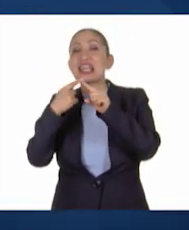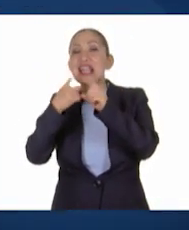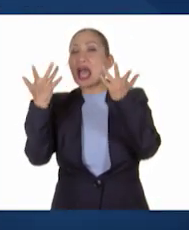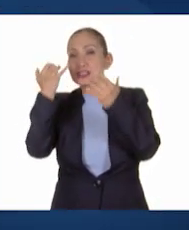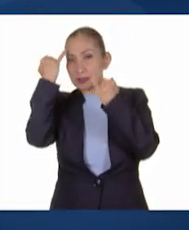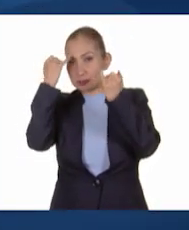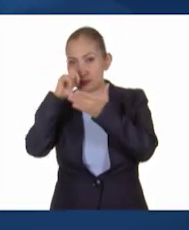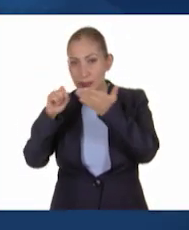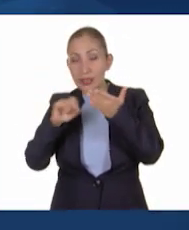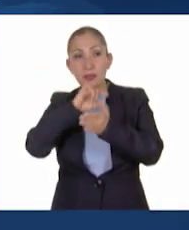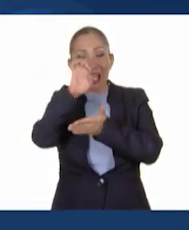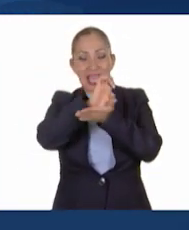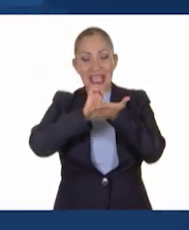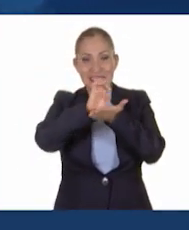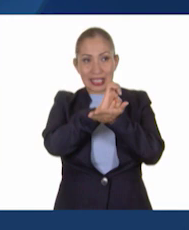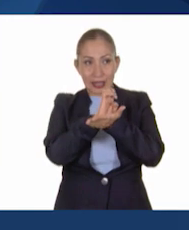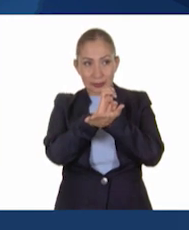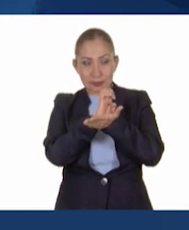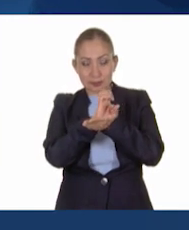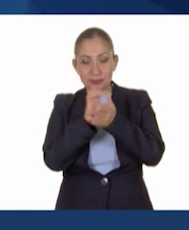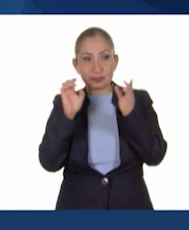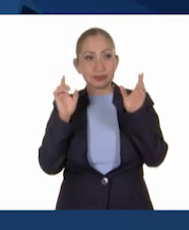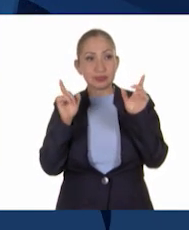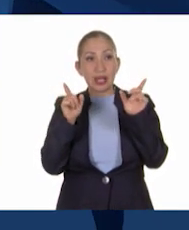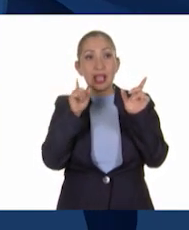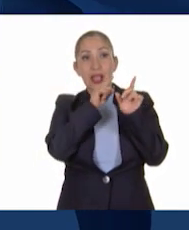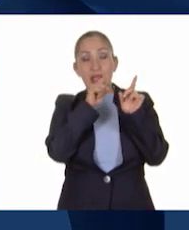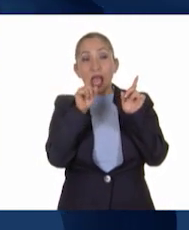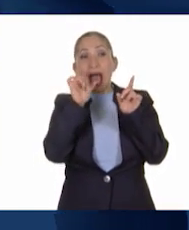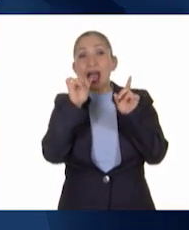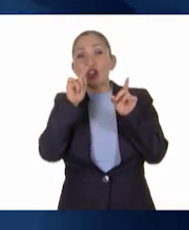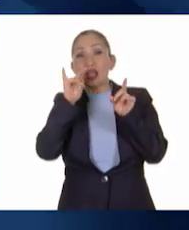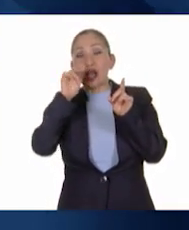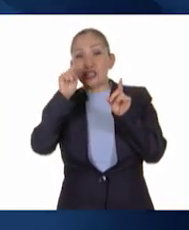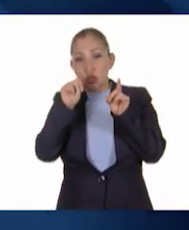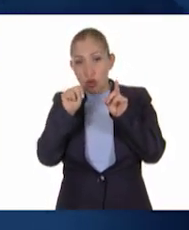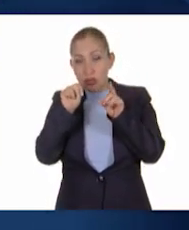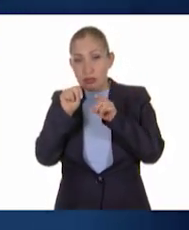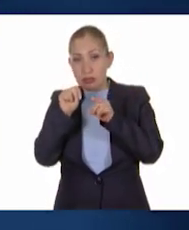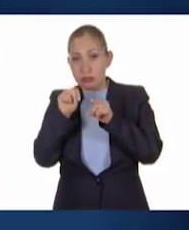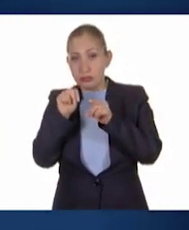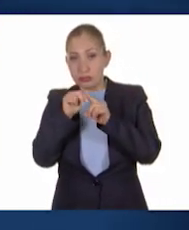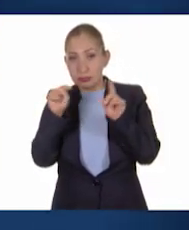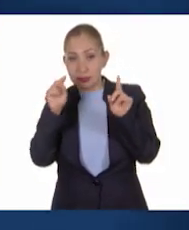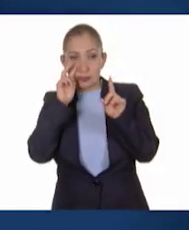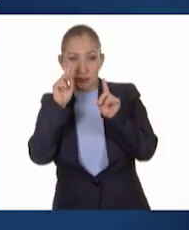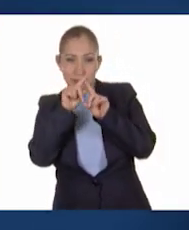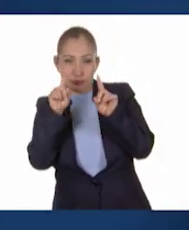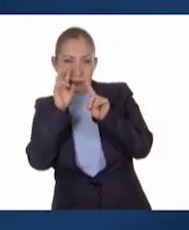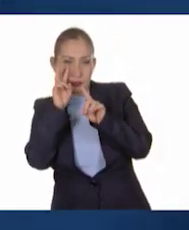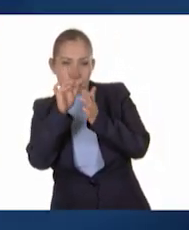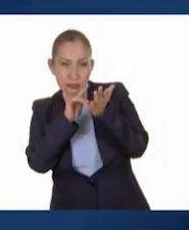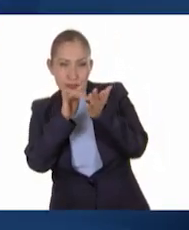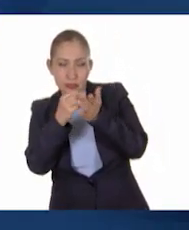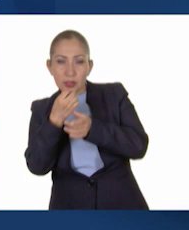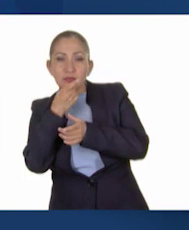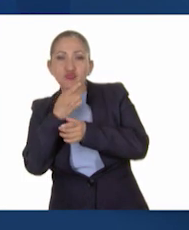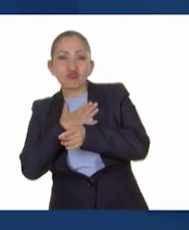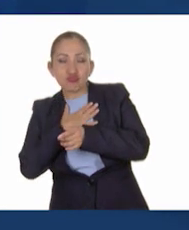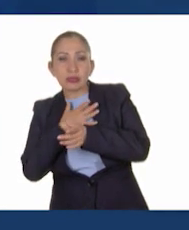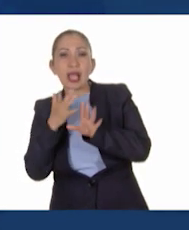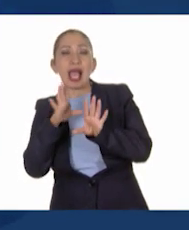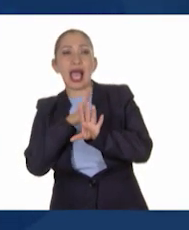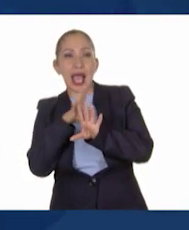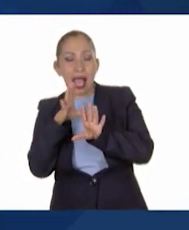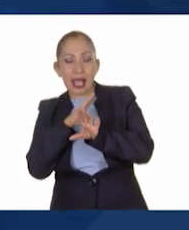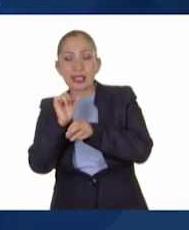la escena. Nos viene la acotación de la escena que tienen que seguir entre varias personas. Como vimos, están